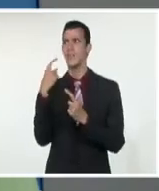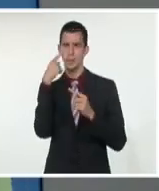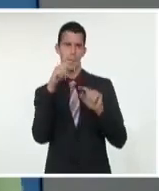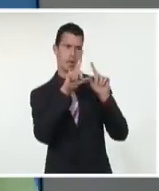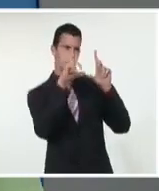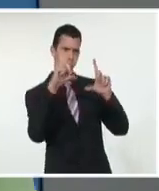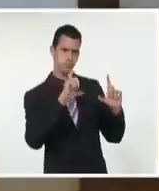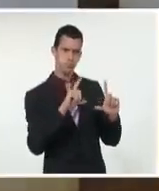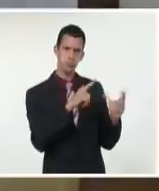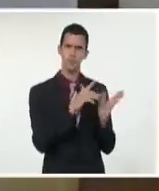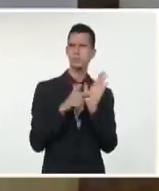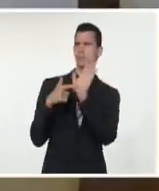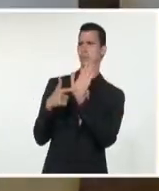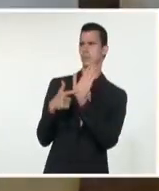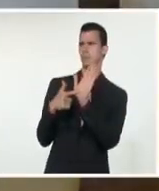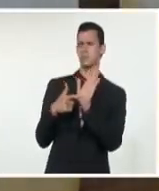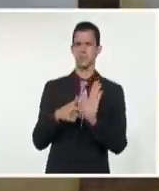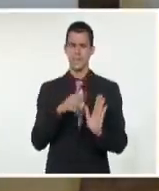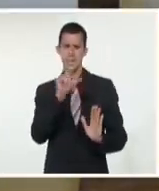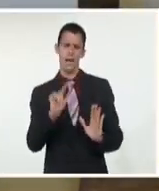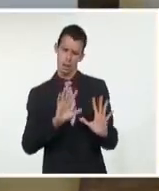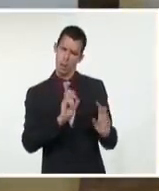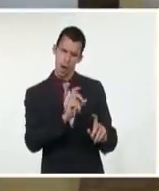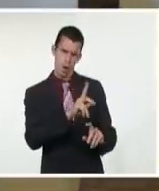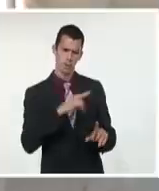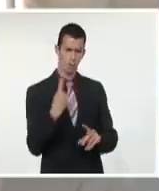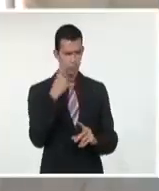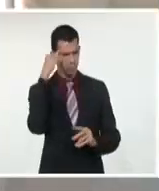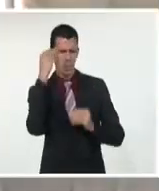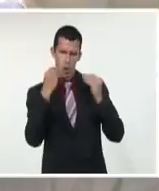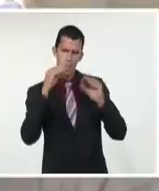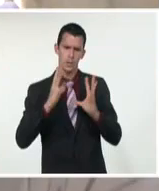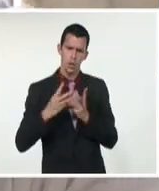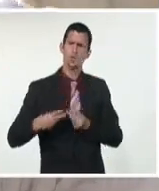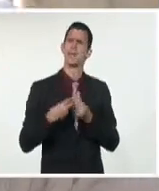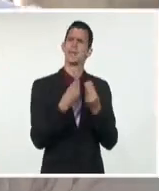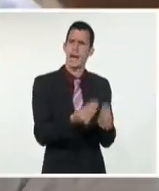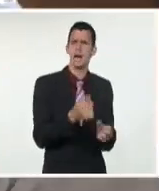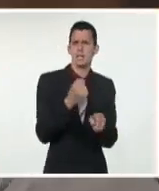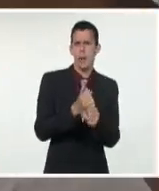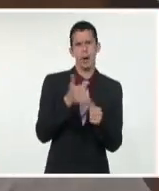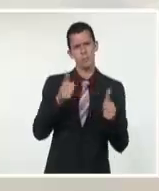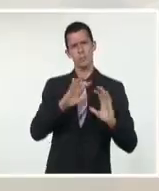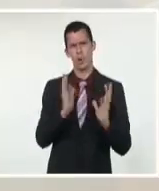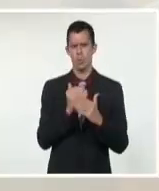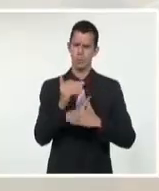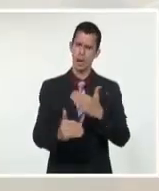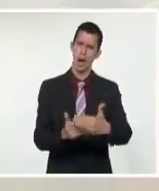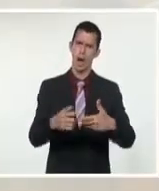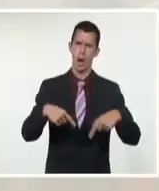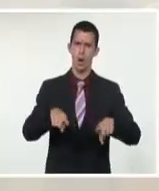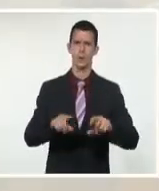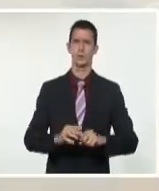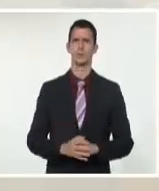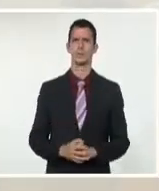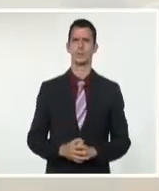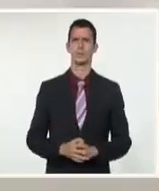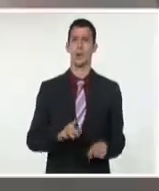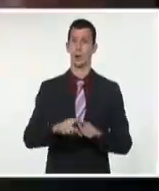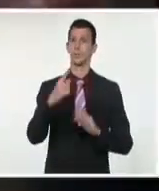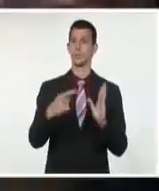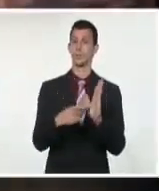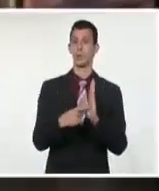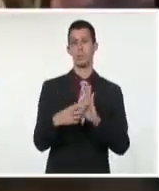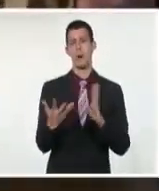trabajo correcto, sin problema ninguno. Esta otra máquina artesanal es el resultado de una inventiva que permitió envasar de forma manual casi